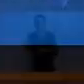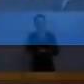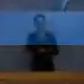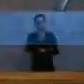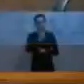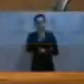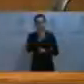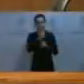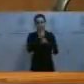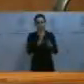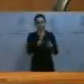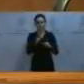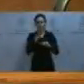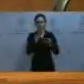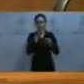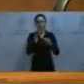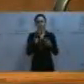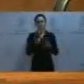La palabra a su autor.